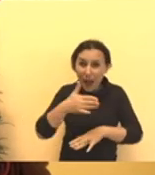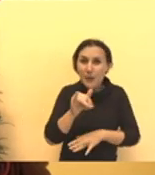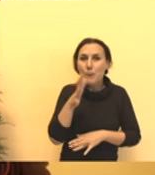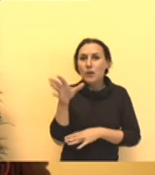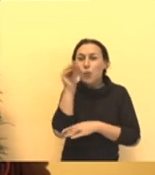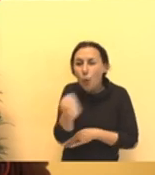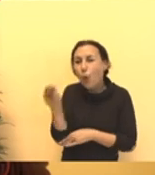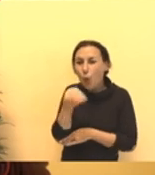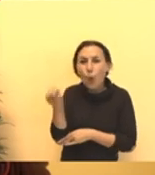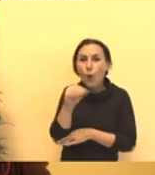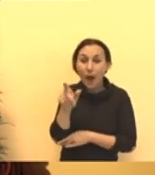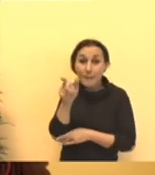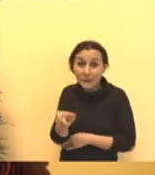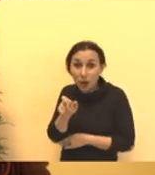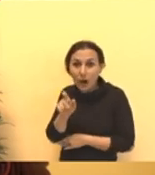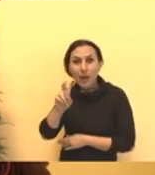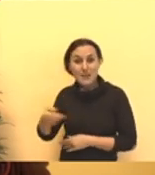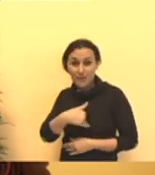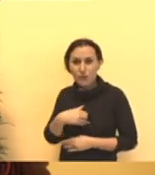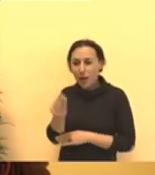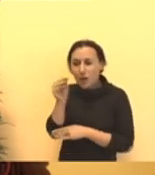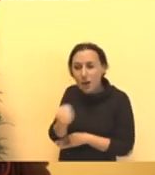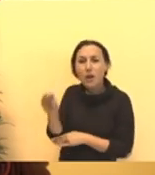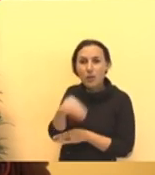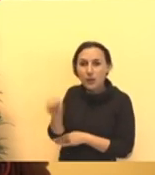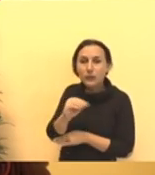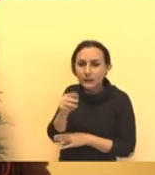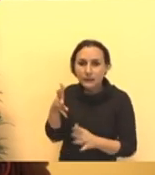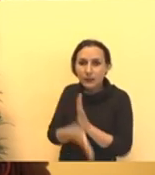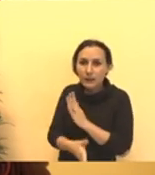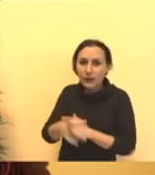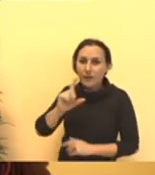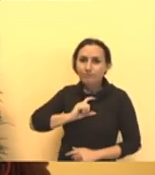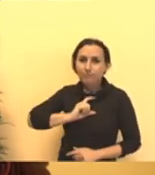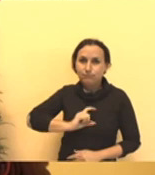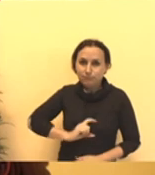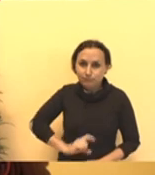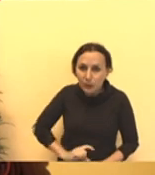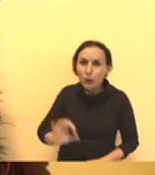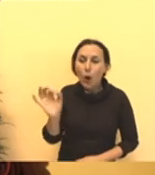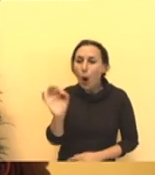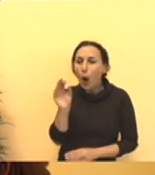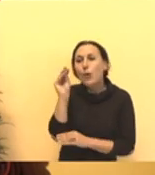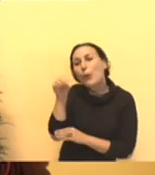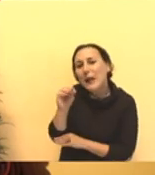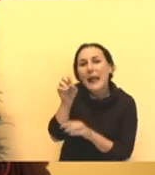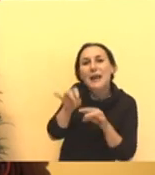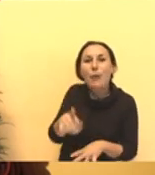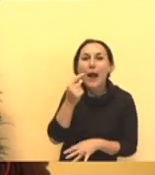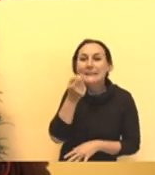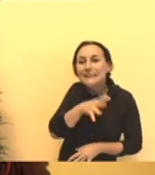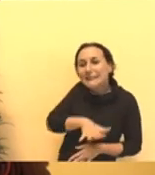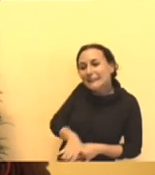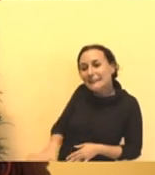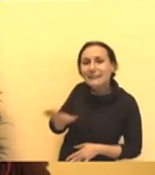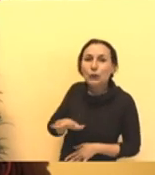que los anulan como personas y los infantiliza. A mí me llega cualquiera Y me empiezan a hablar de que tú tienes un primo, un tío, tal,